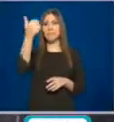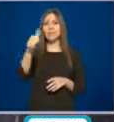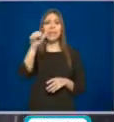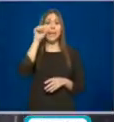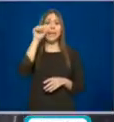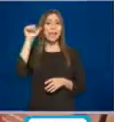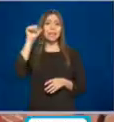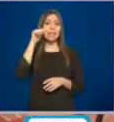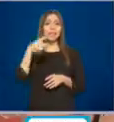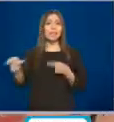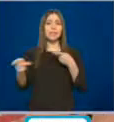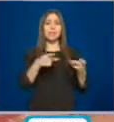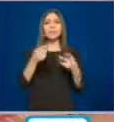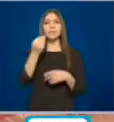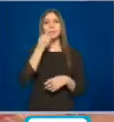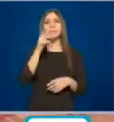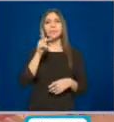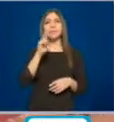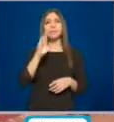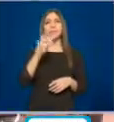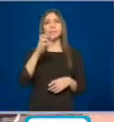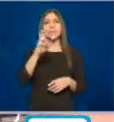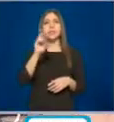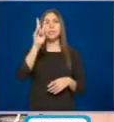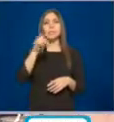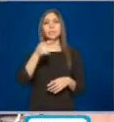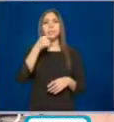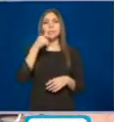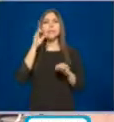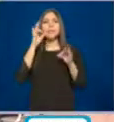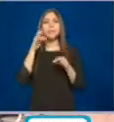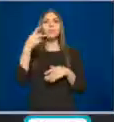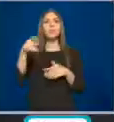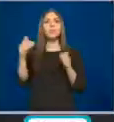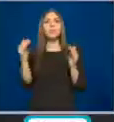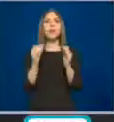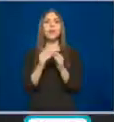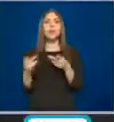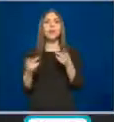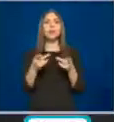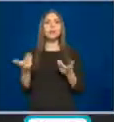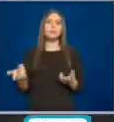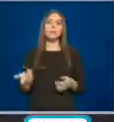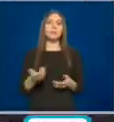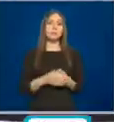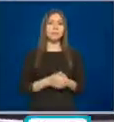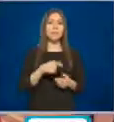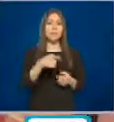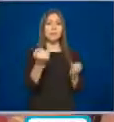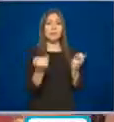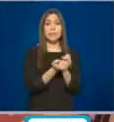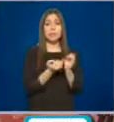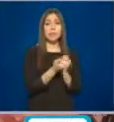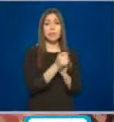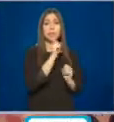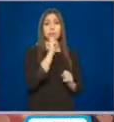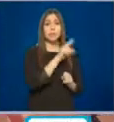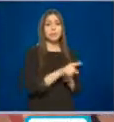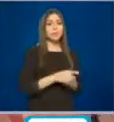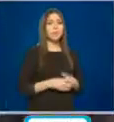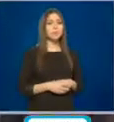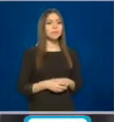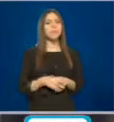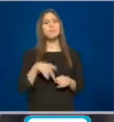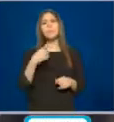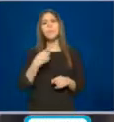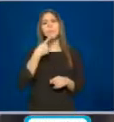que preparamos aquí el puchero, también es un sabor muy casero. Que gracias por ¿No? cierto que no me guardaron. Y esto Muchas también. gracias. Mira. Muy sabor de